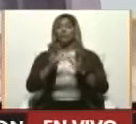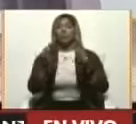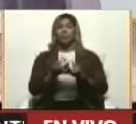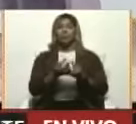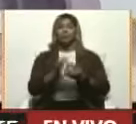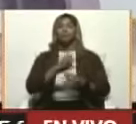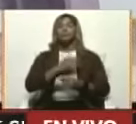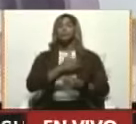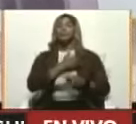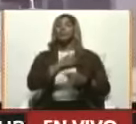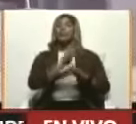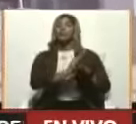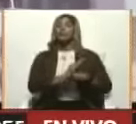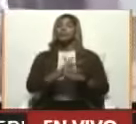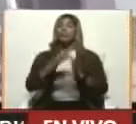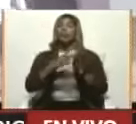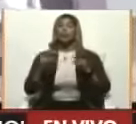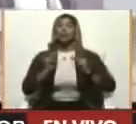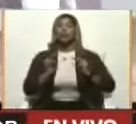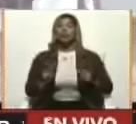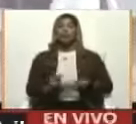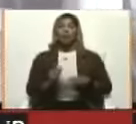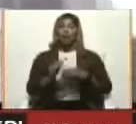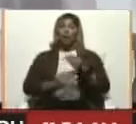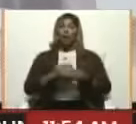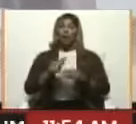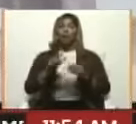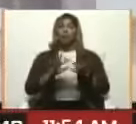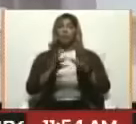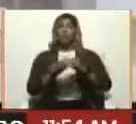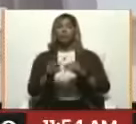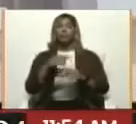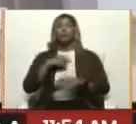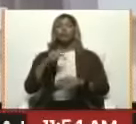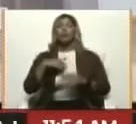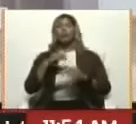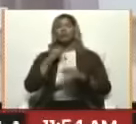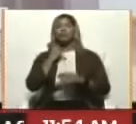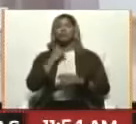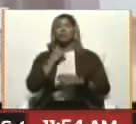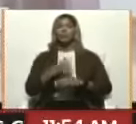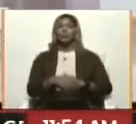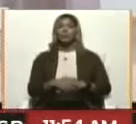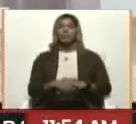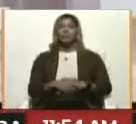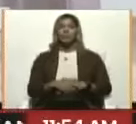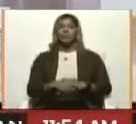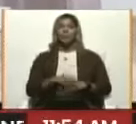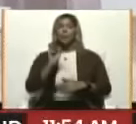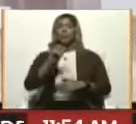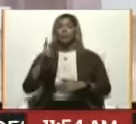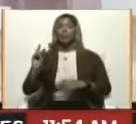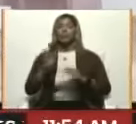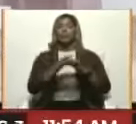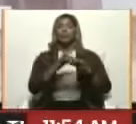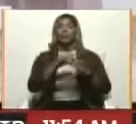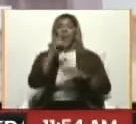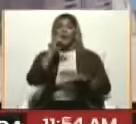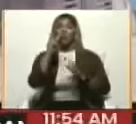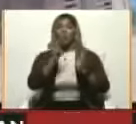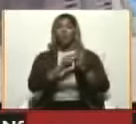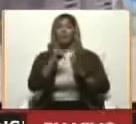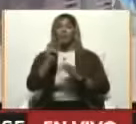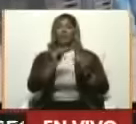La Dirección General de Protección de Derechos Humanos, creada por resolución del fiscal general Tarek William Saab, el 22 de septiembre de